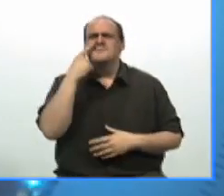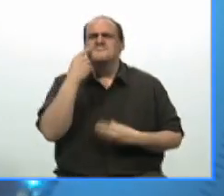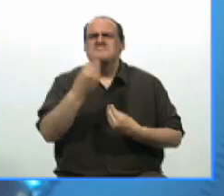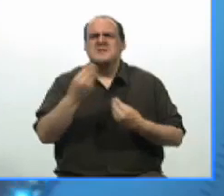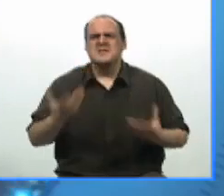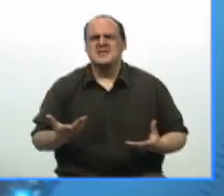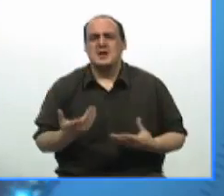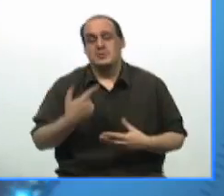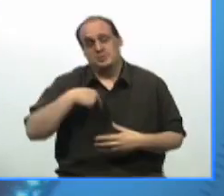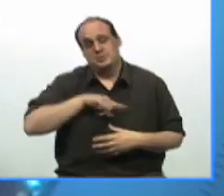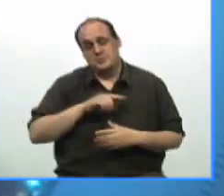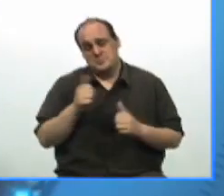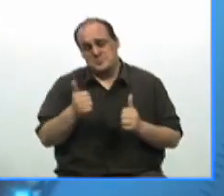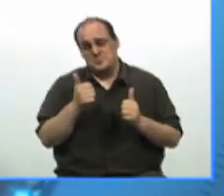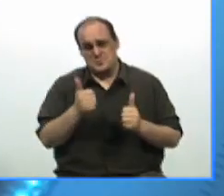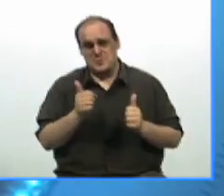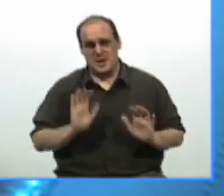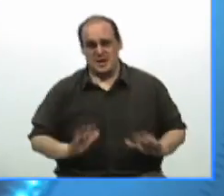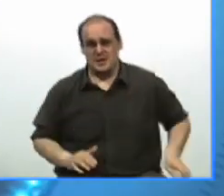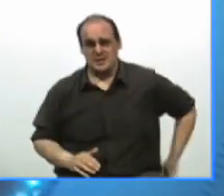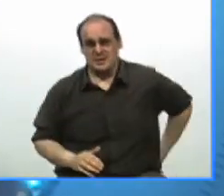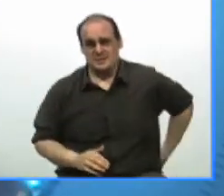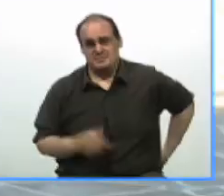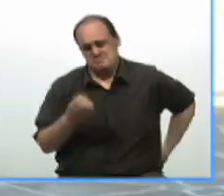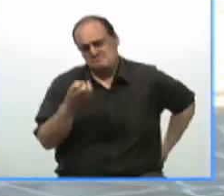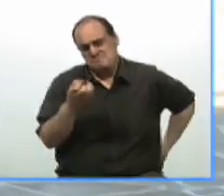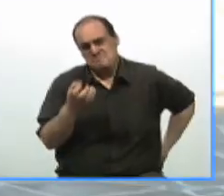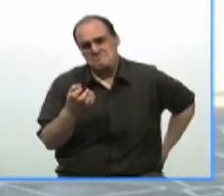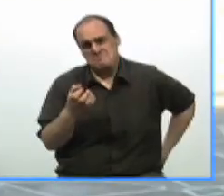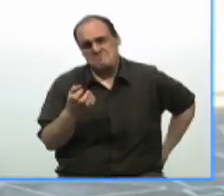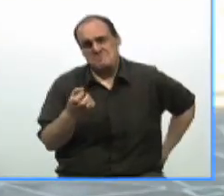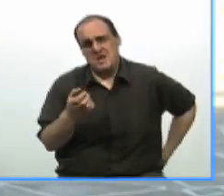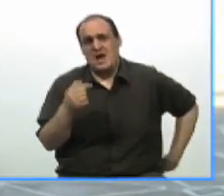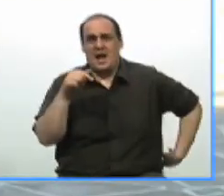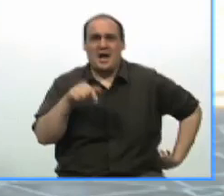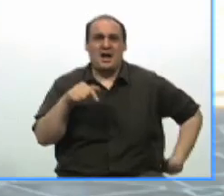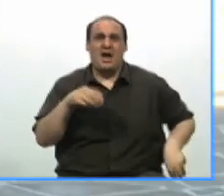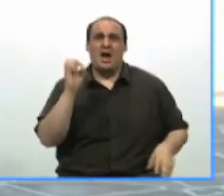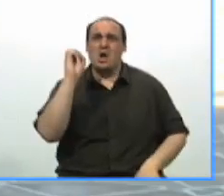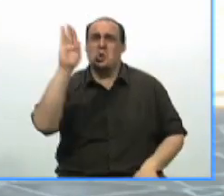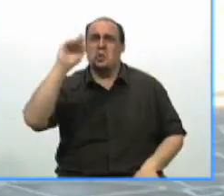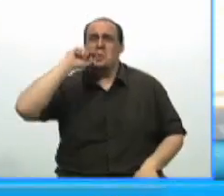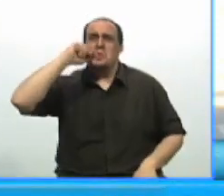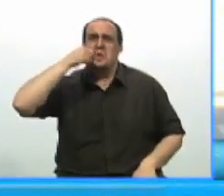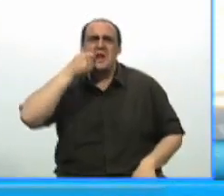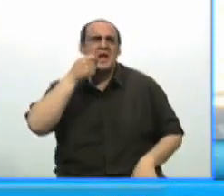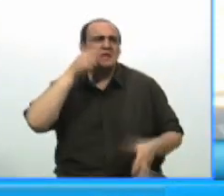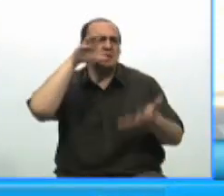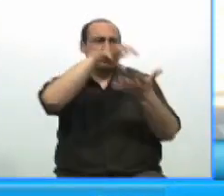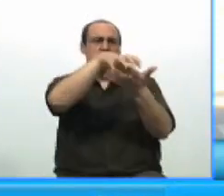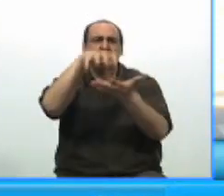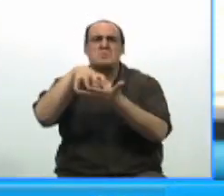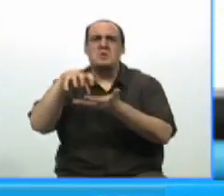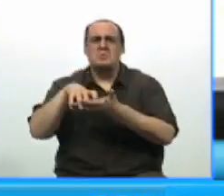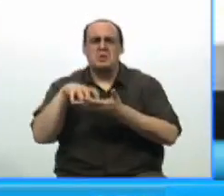estos momentos? Nosotros también. Acá estamos bien, bien. Estamos acá en un lindo club, en muy buenas instalaciones. Acabamos de